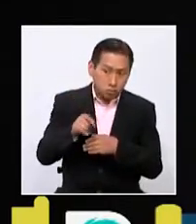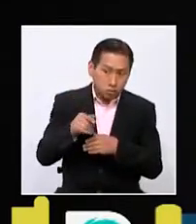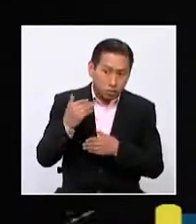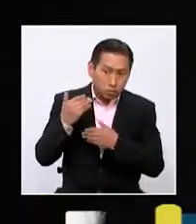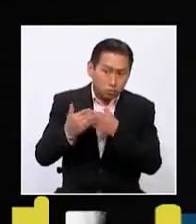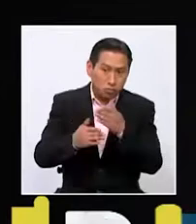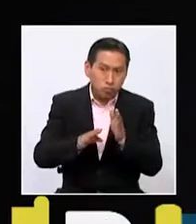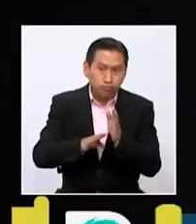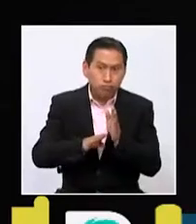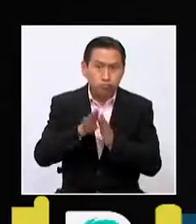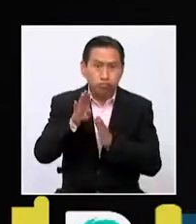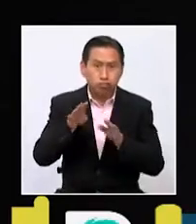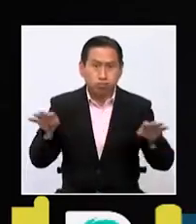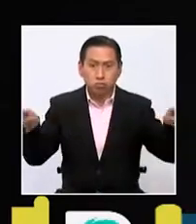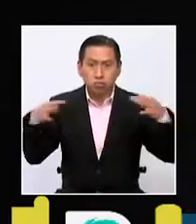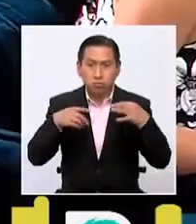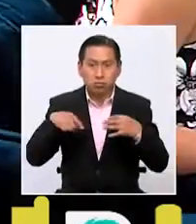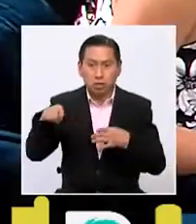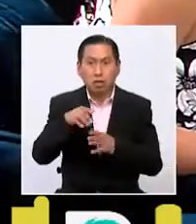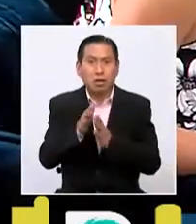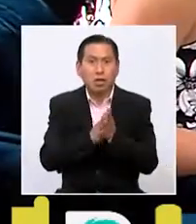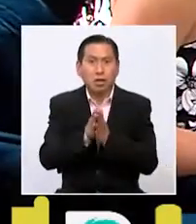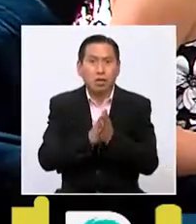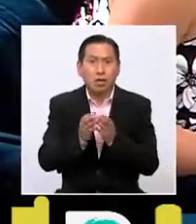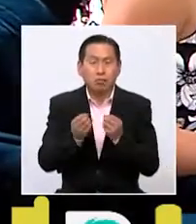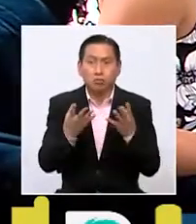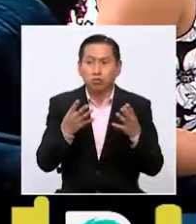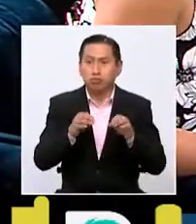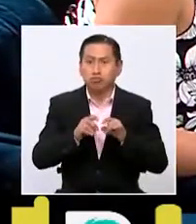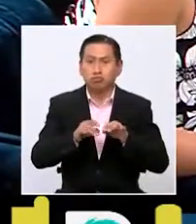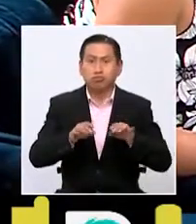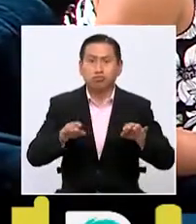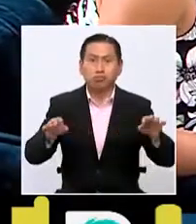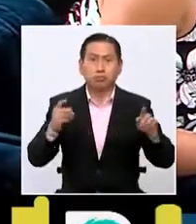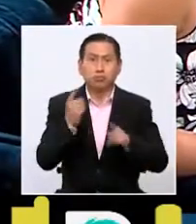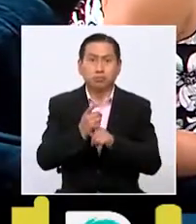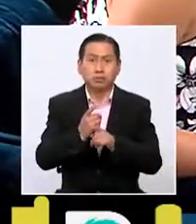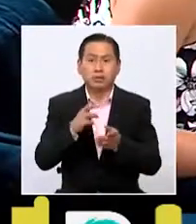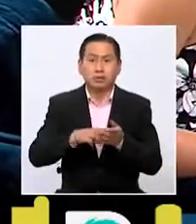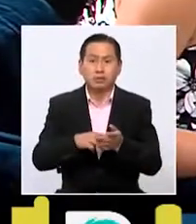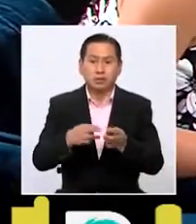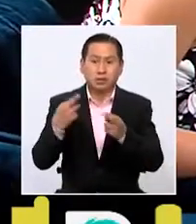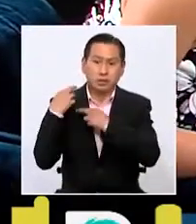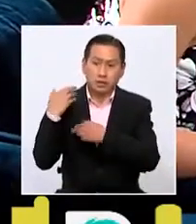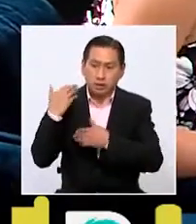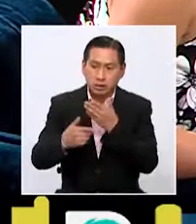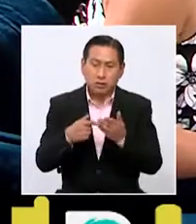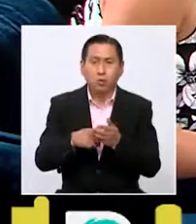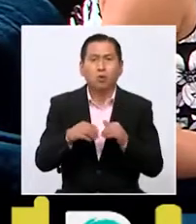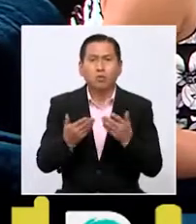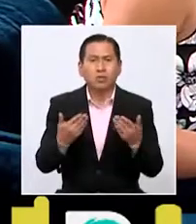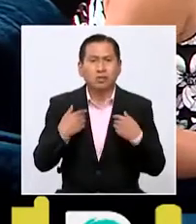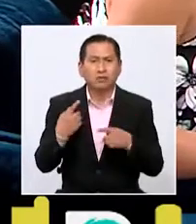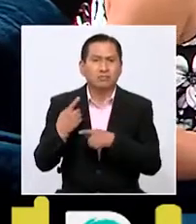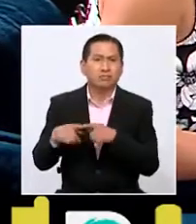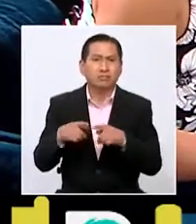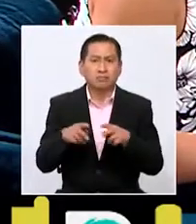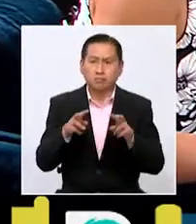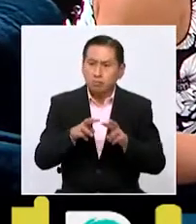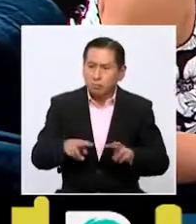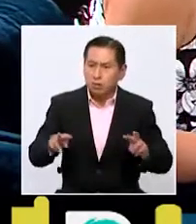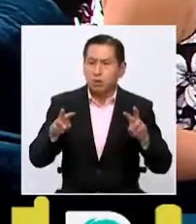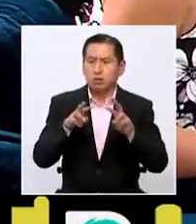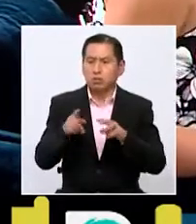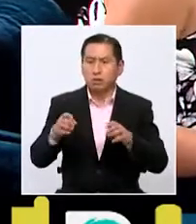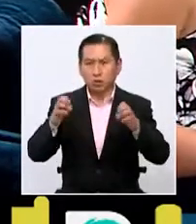de público que está esperando del otro lado de la pantalla, sabiendo que hay responsabilidades en el camino, ¿no? Responsabilidades de valores,